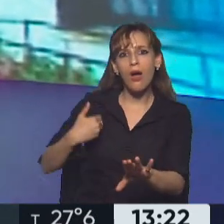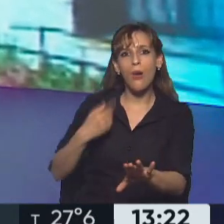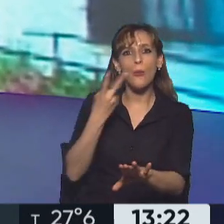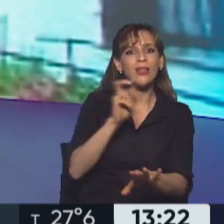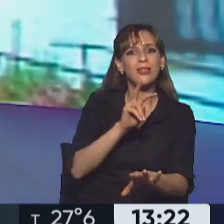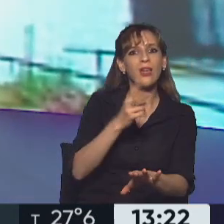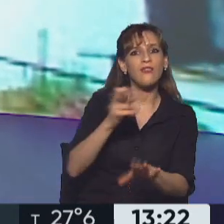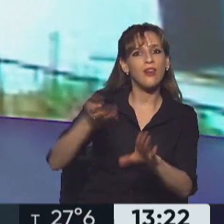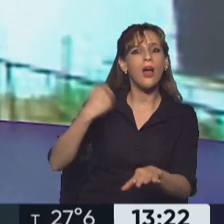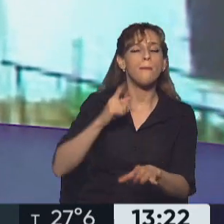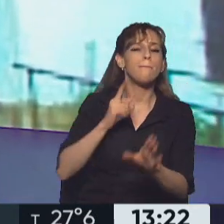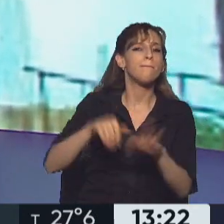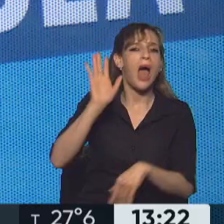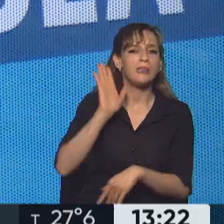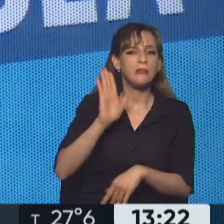mayoría trasplantes de córnea.